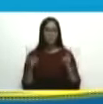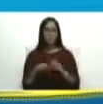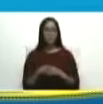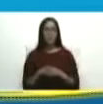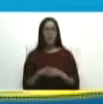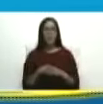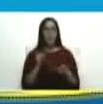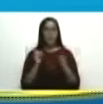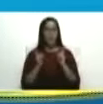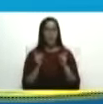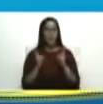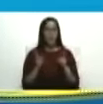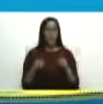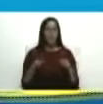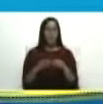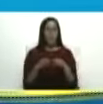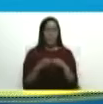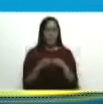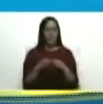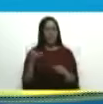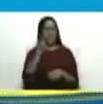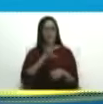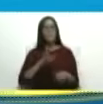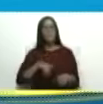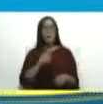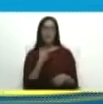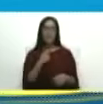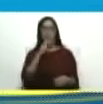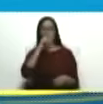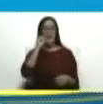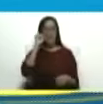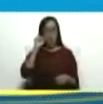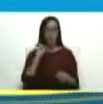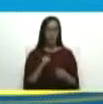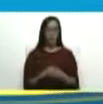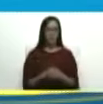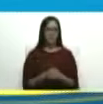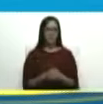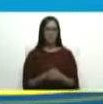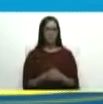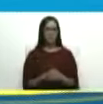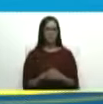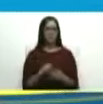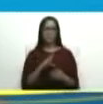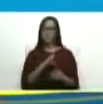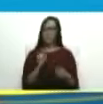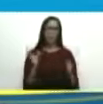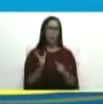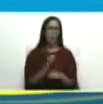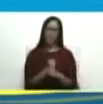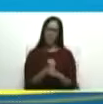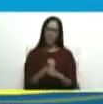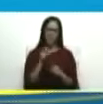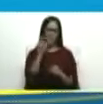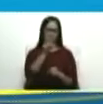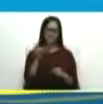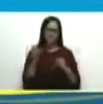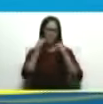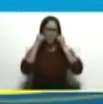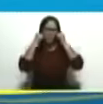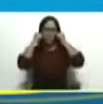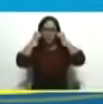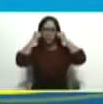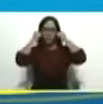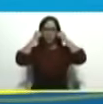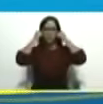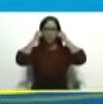Algunos de mis compatriotas queridos podrán decir, Maduro, no creas en esa gente,